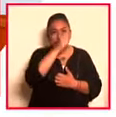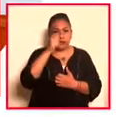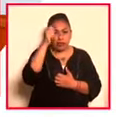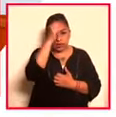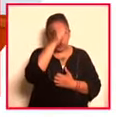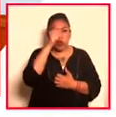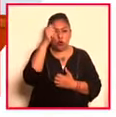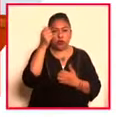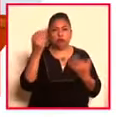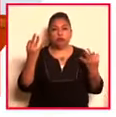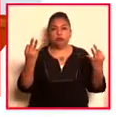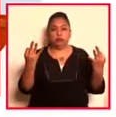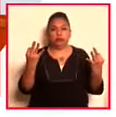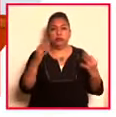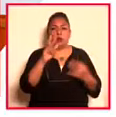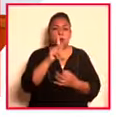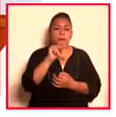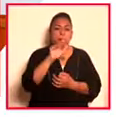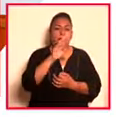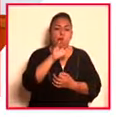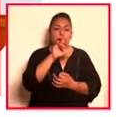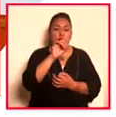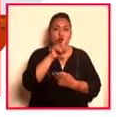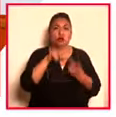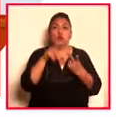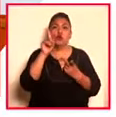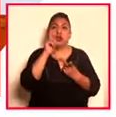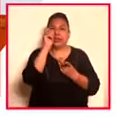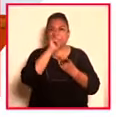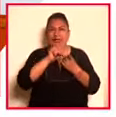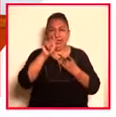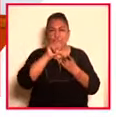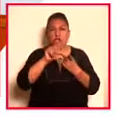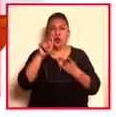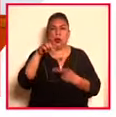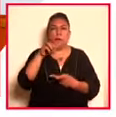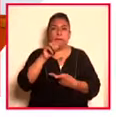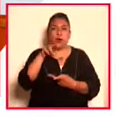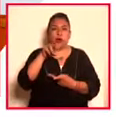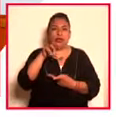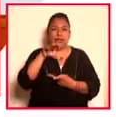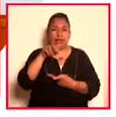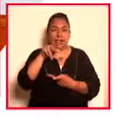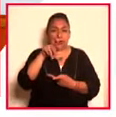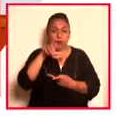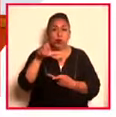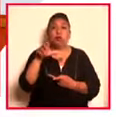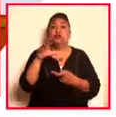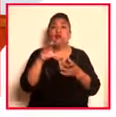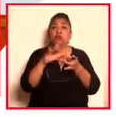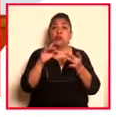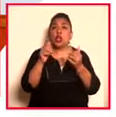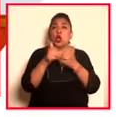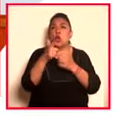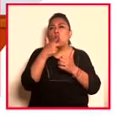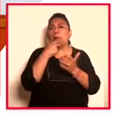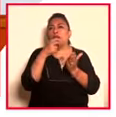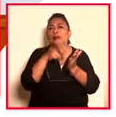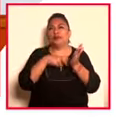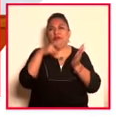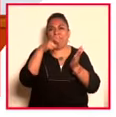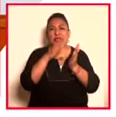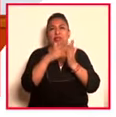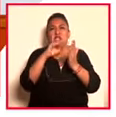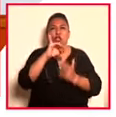de meditación zen Pablo Dors y la escritora y senderista Mónica Nepote, conversaron con el editor del libro, José Manuel